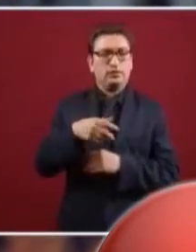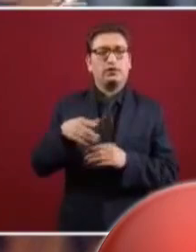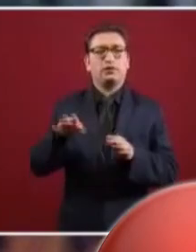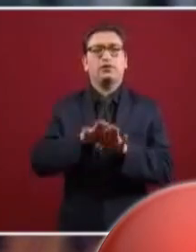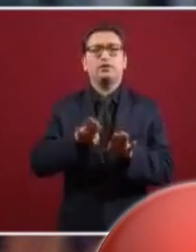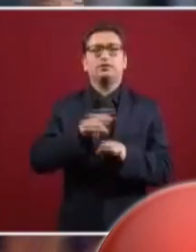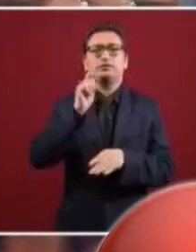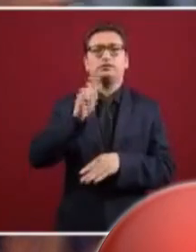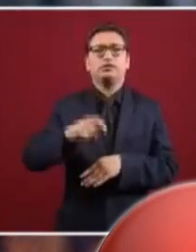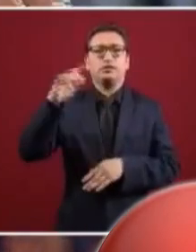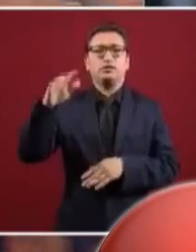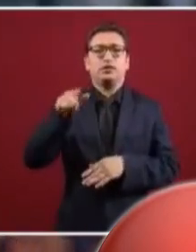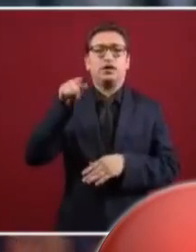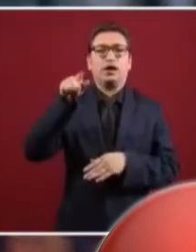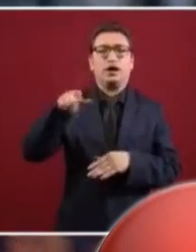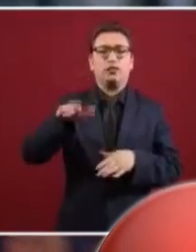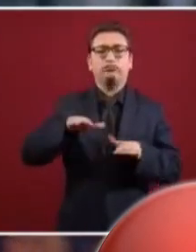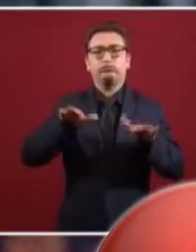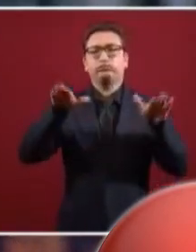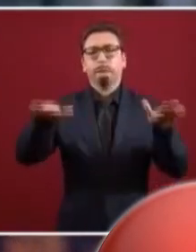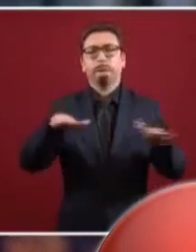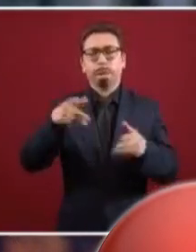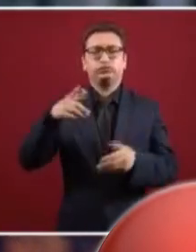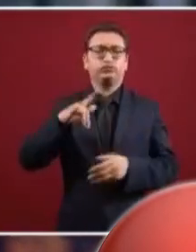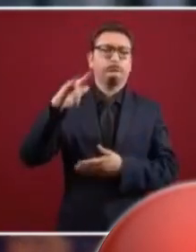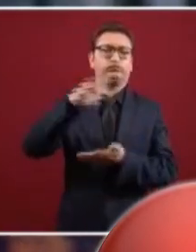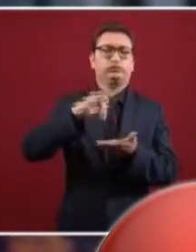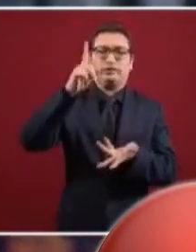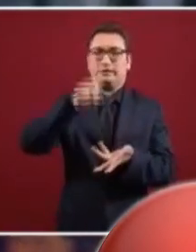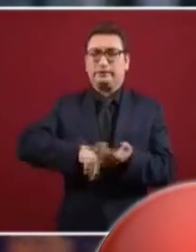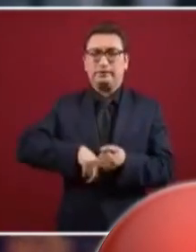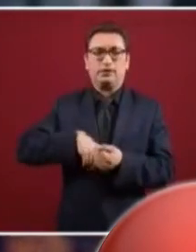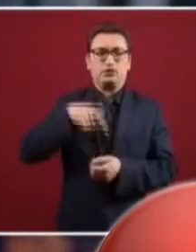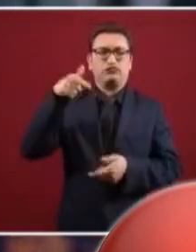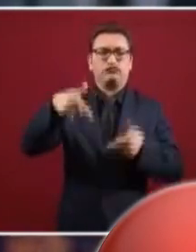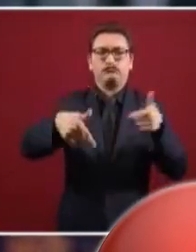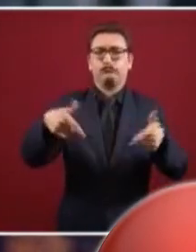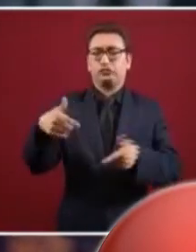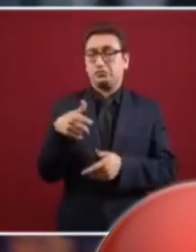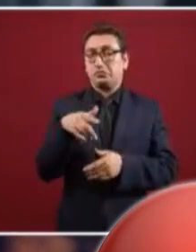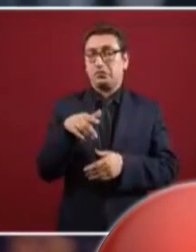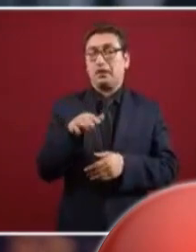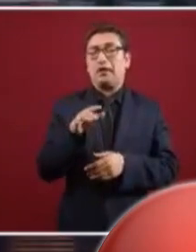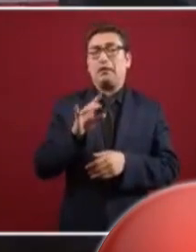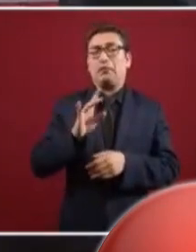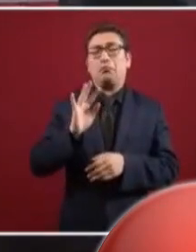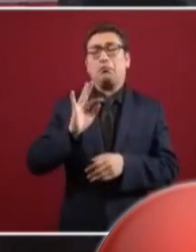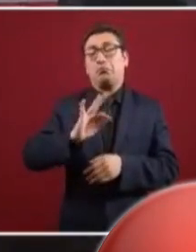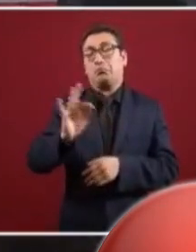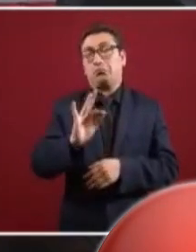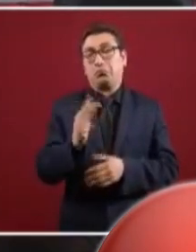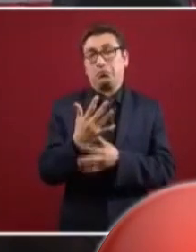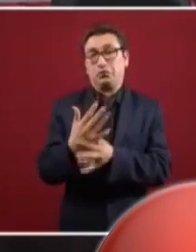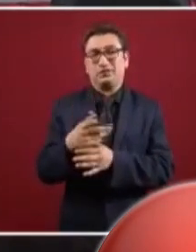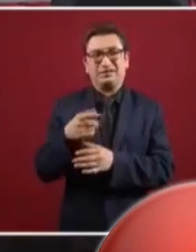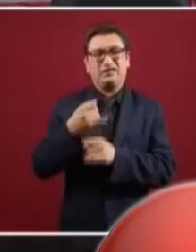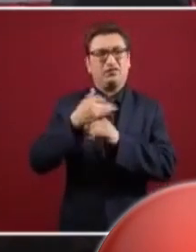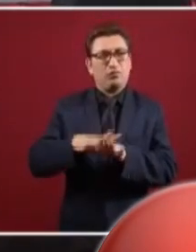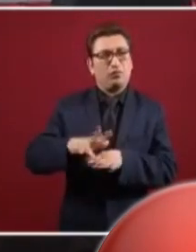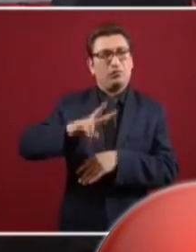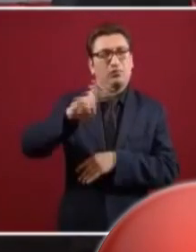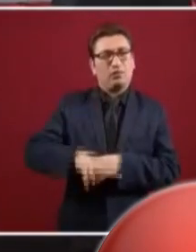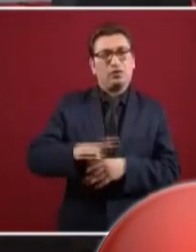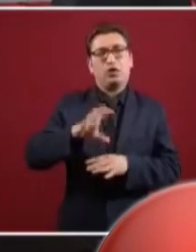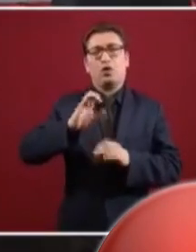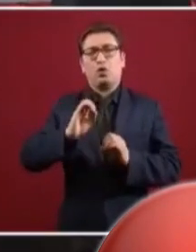supuesto asalto a una aeronave, y no había información de si este era un acto real